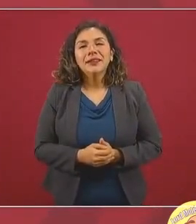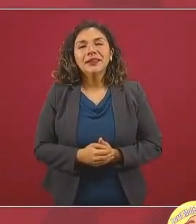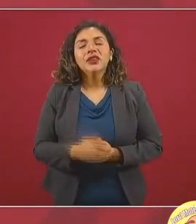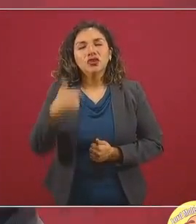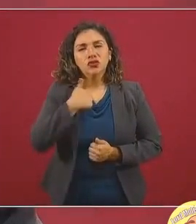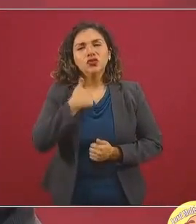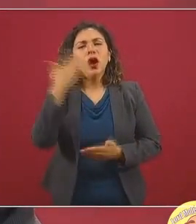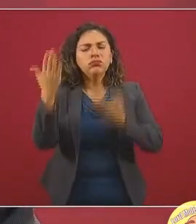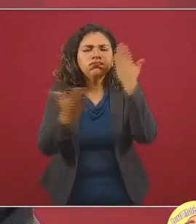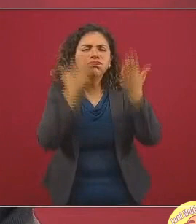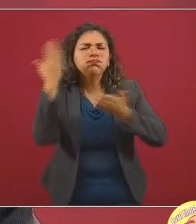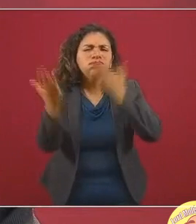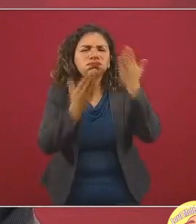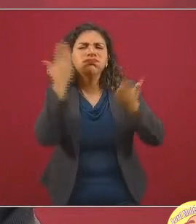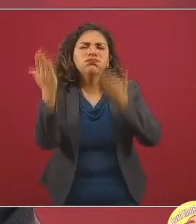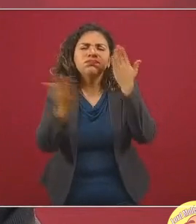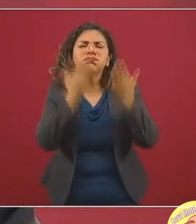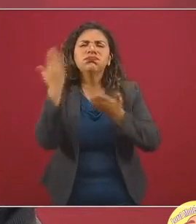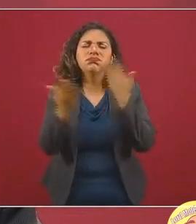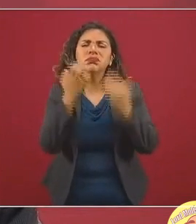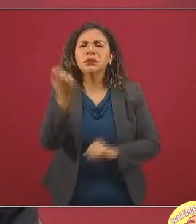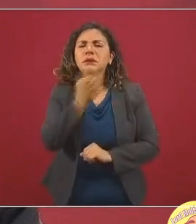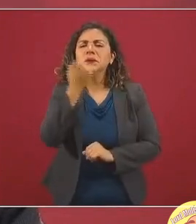que estudiábamos,